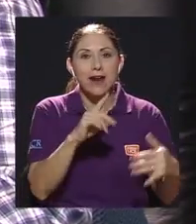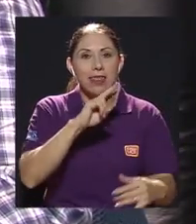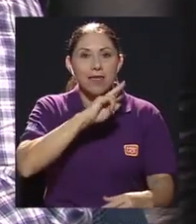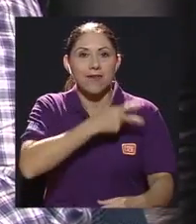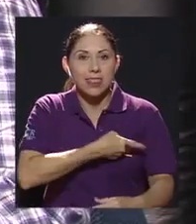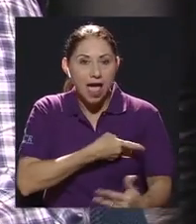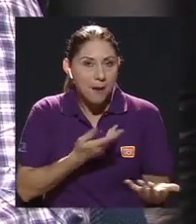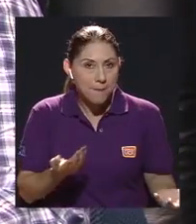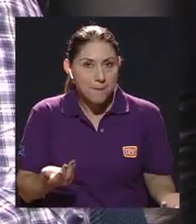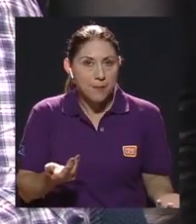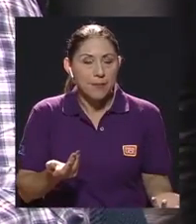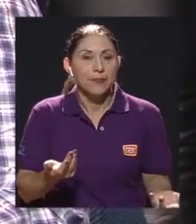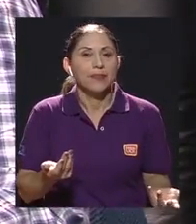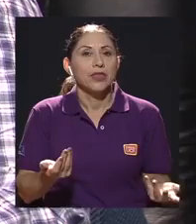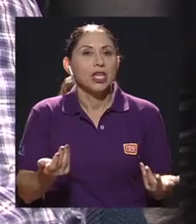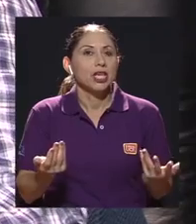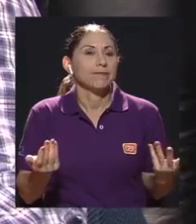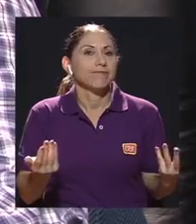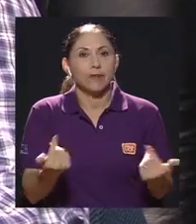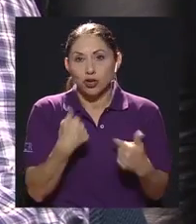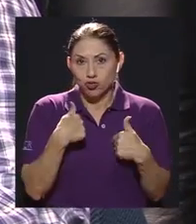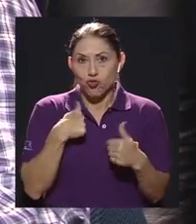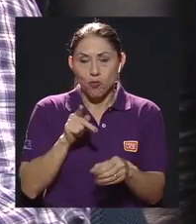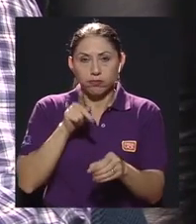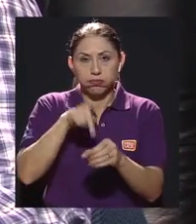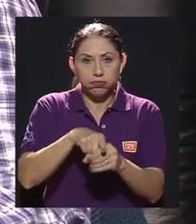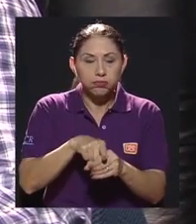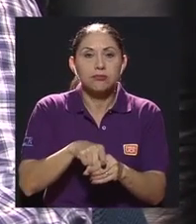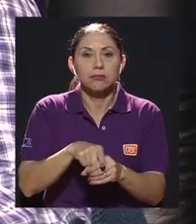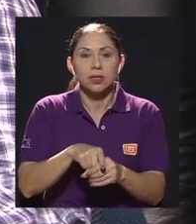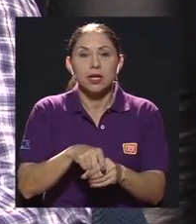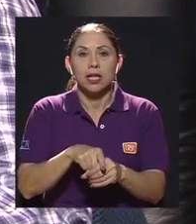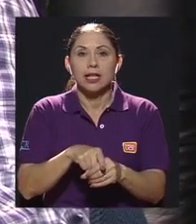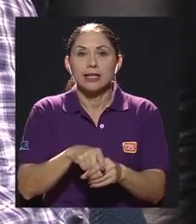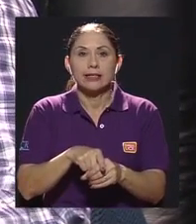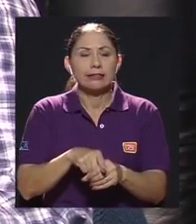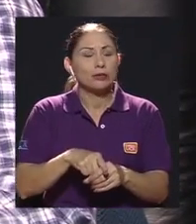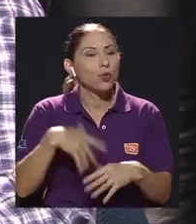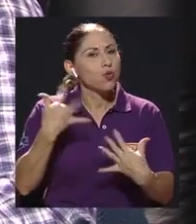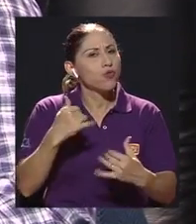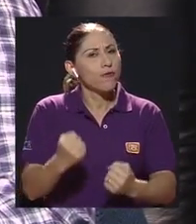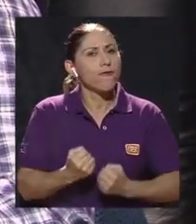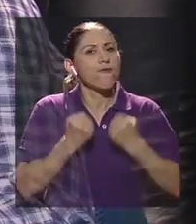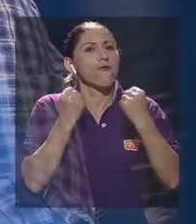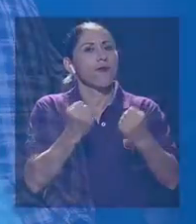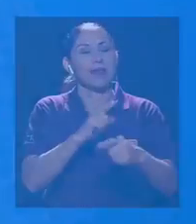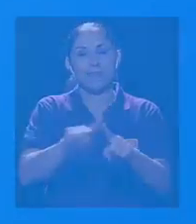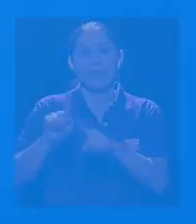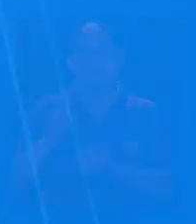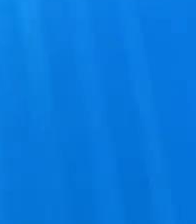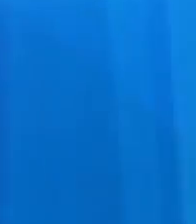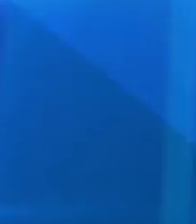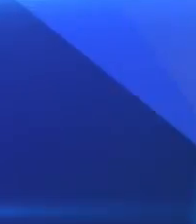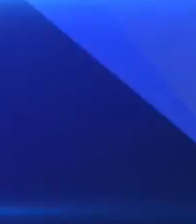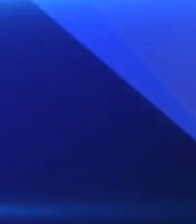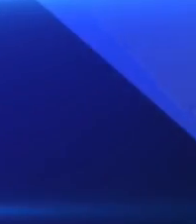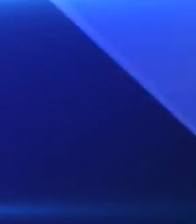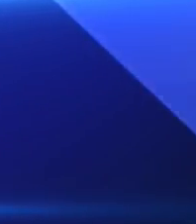Vietnam. Y yo participé de manera intensa en esos procesos.